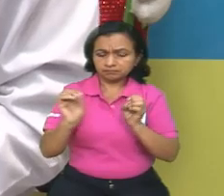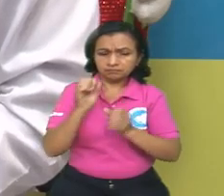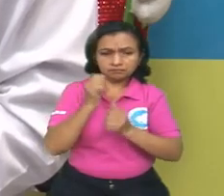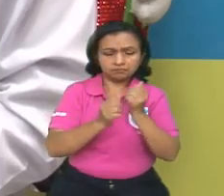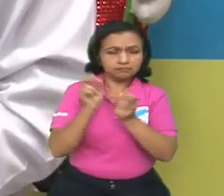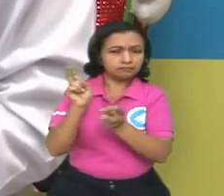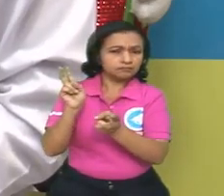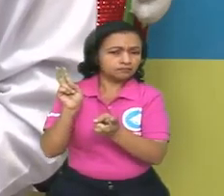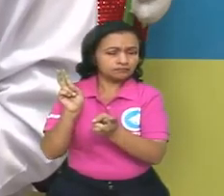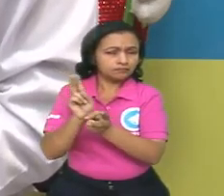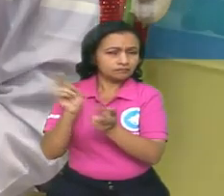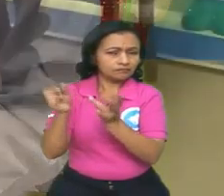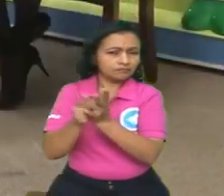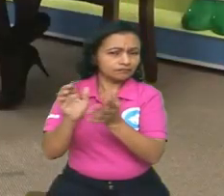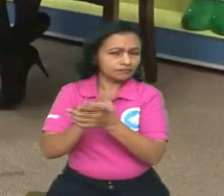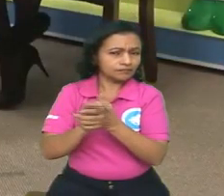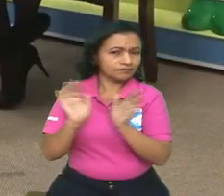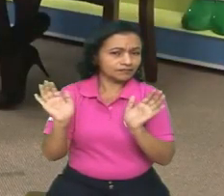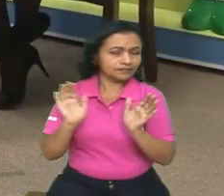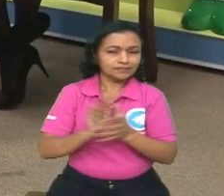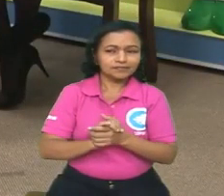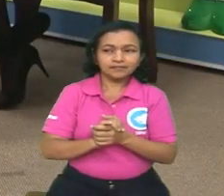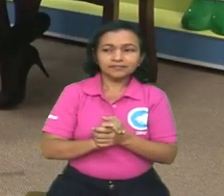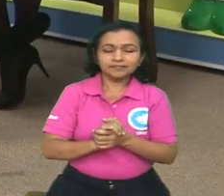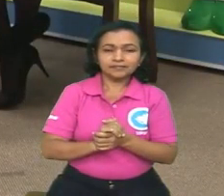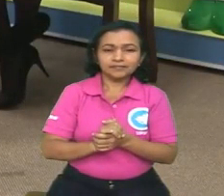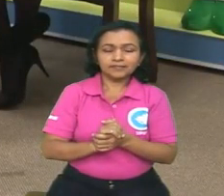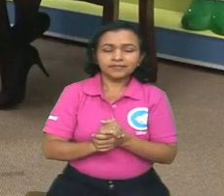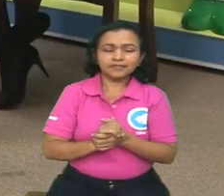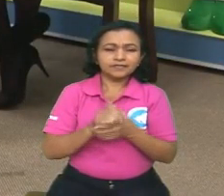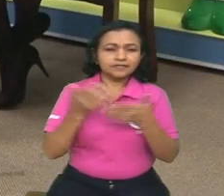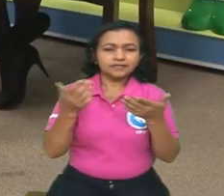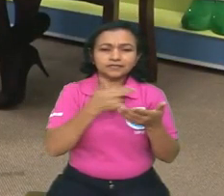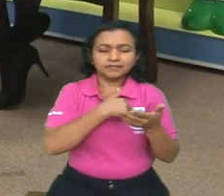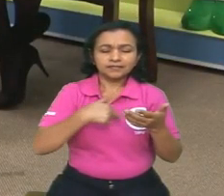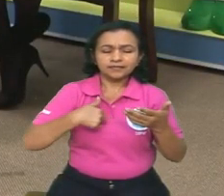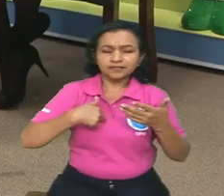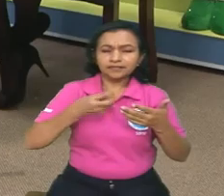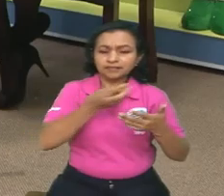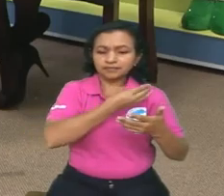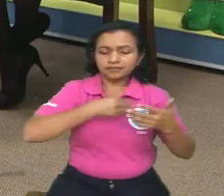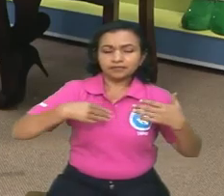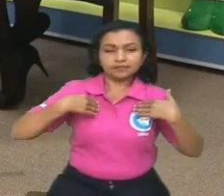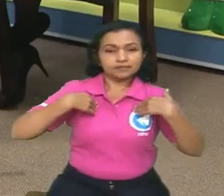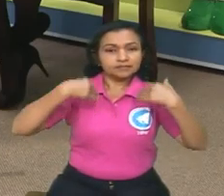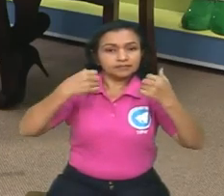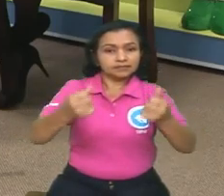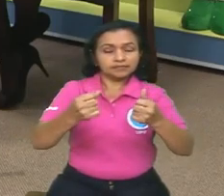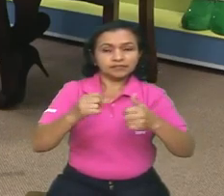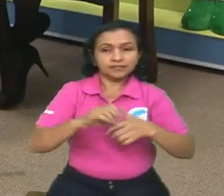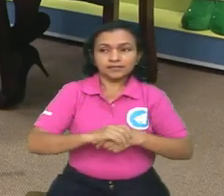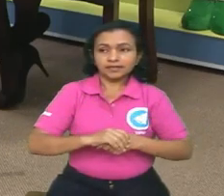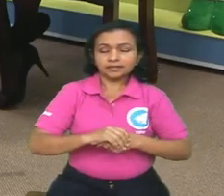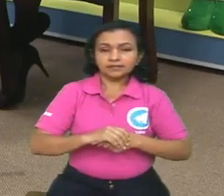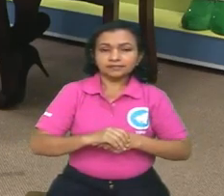esposo. Ok, ahora doctora, ¿qué hace el MINSA rápidamente? La